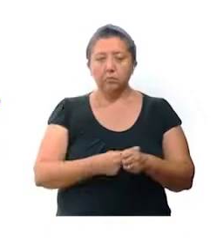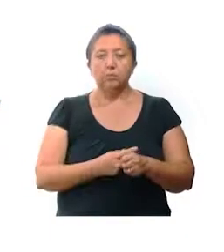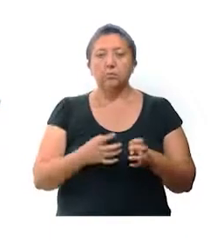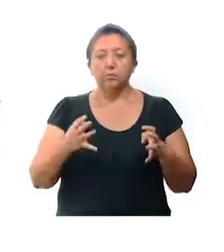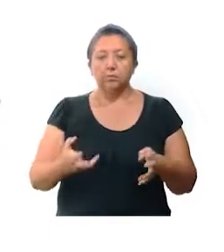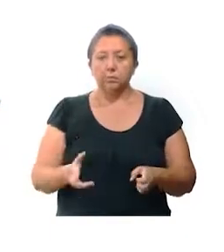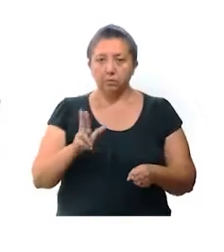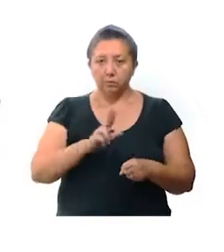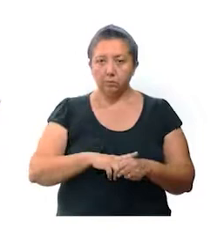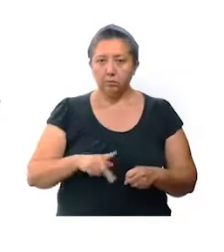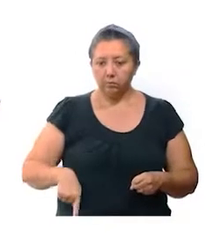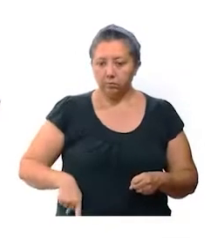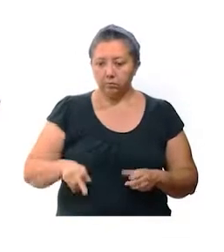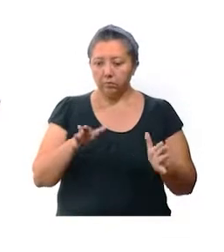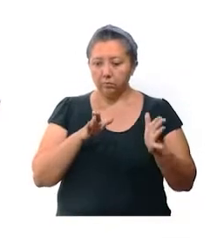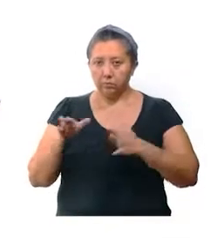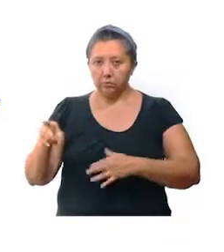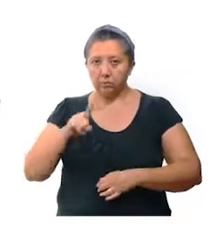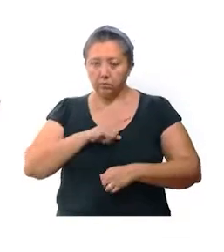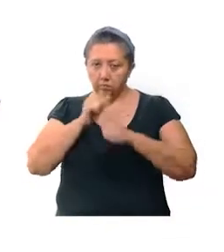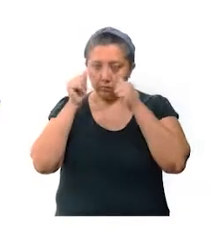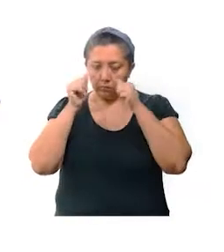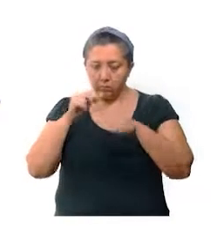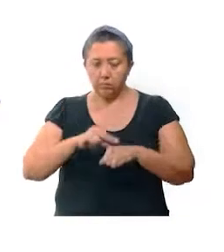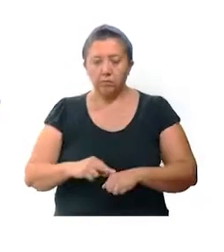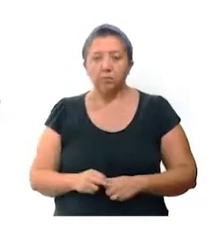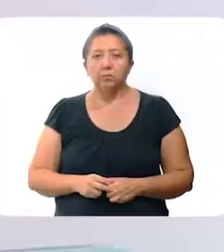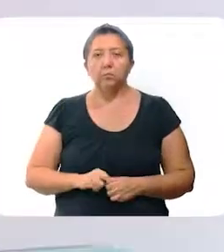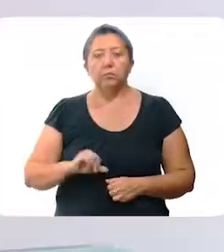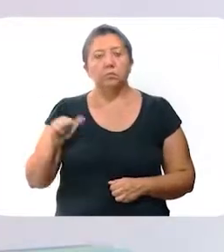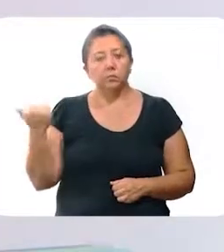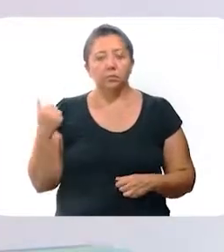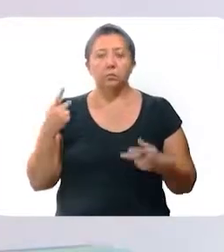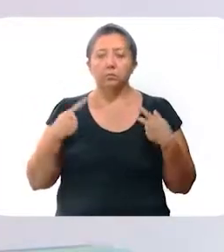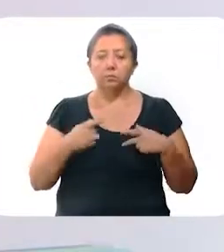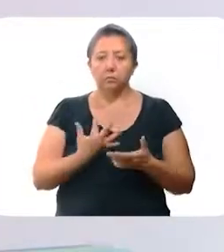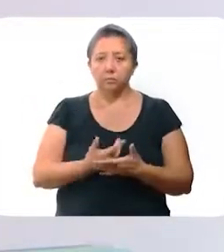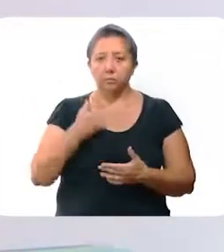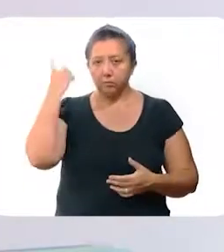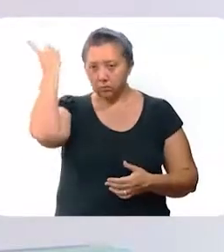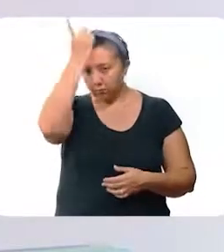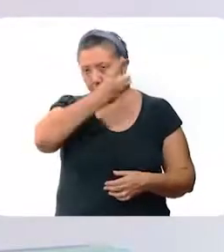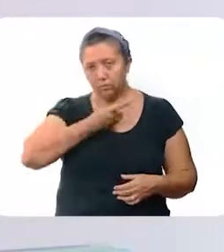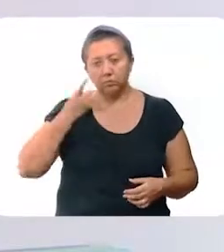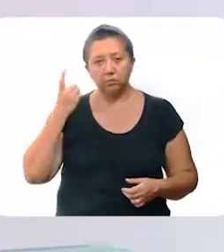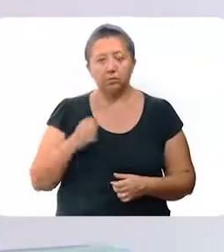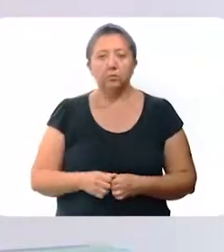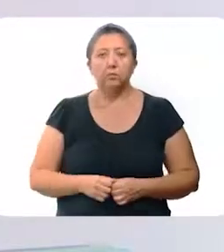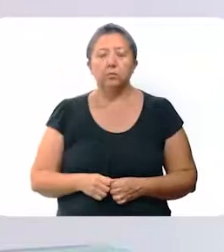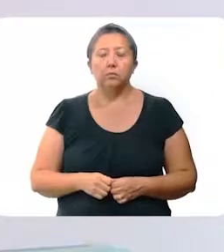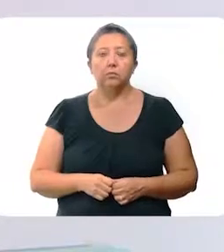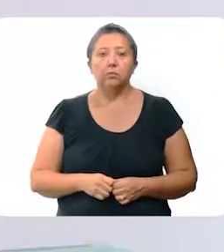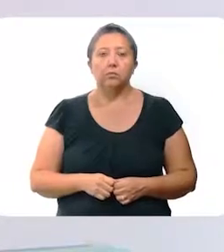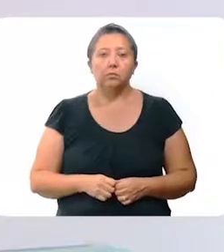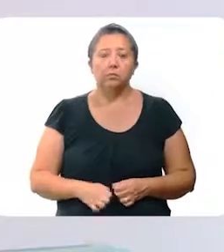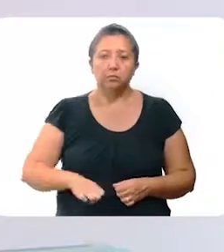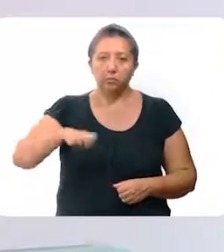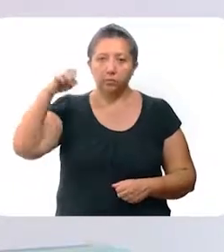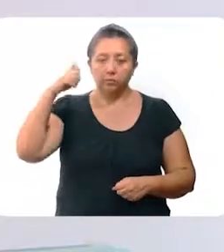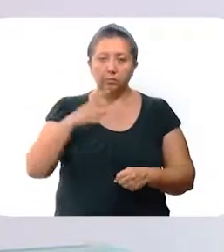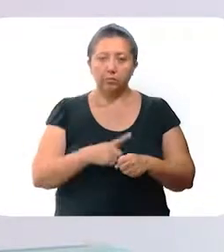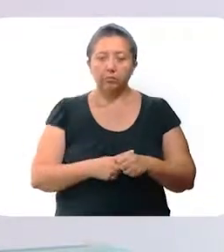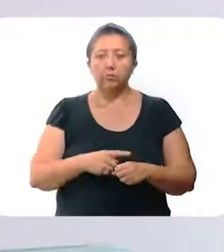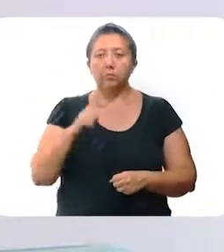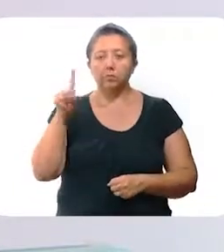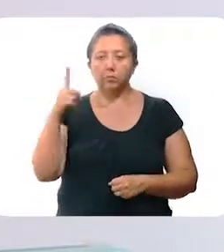casos positivos están en hospitales públicos y en aislamiento total. Hay otros pacientes a la espera de diagnóstico. El rango de